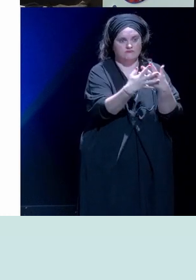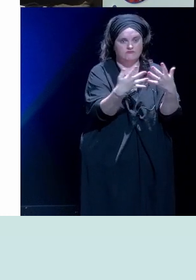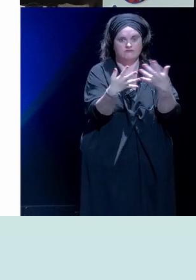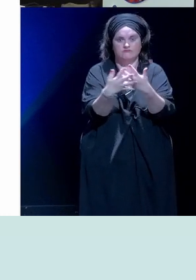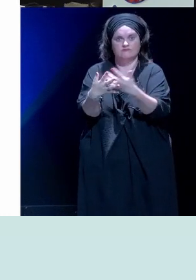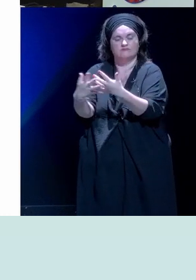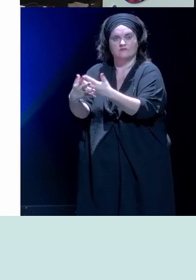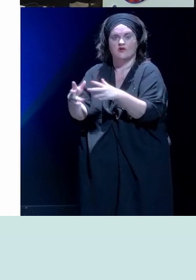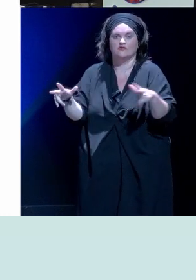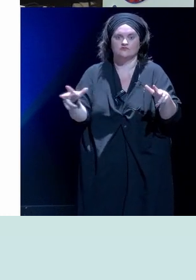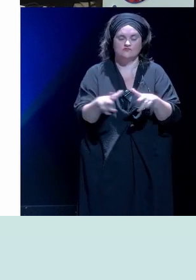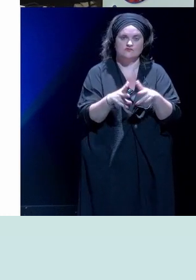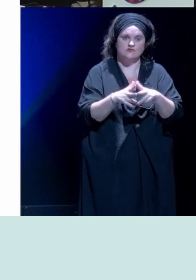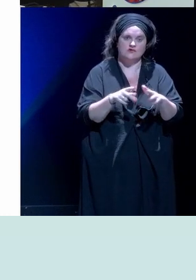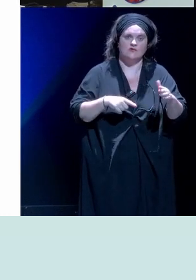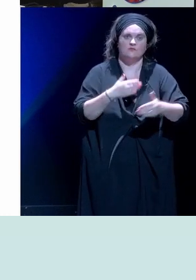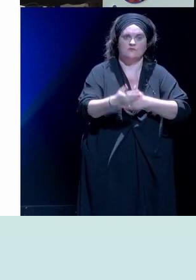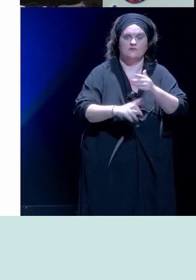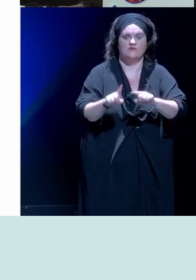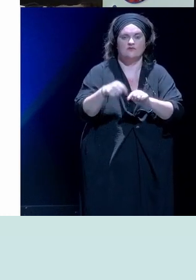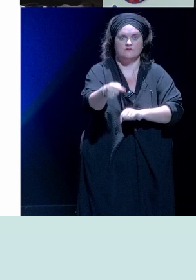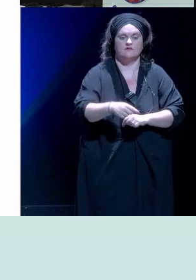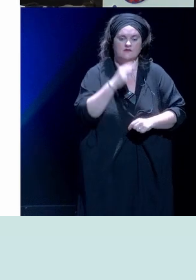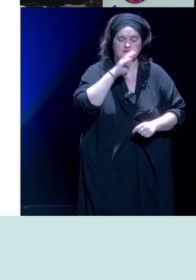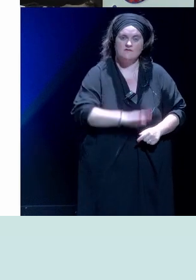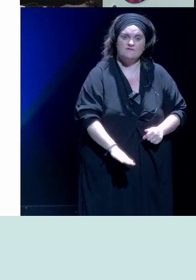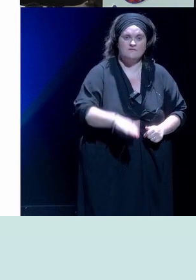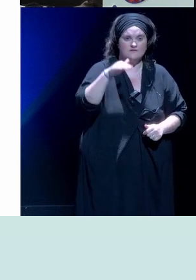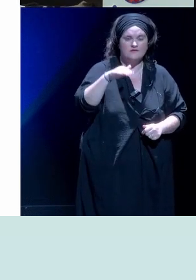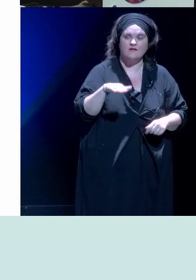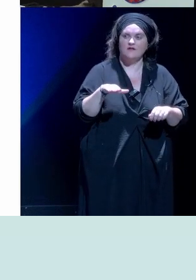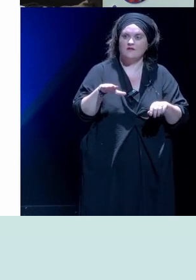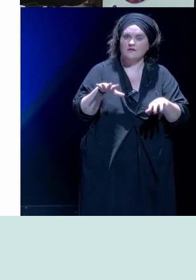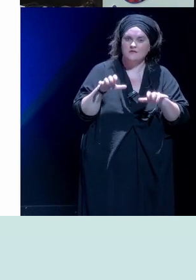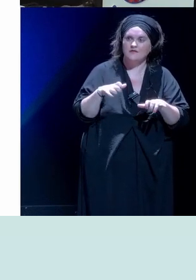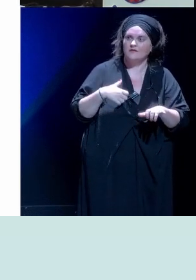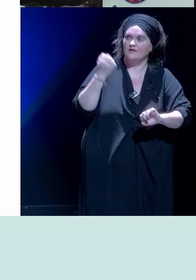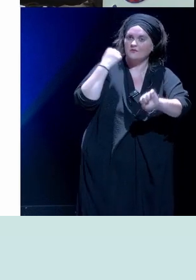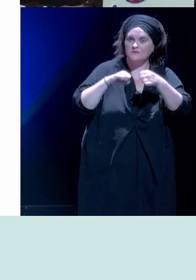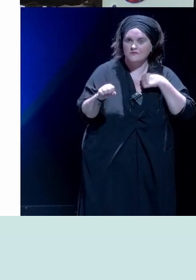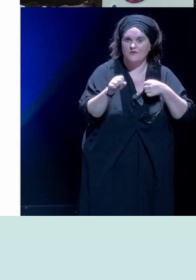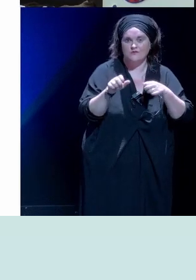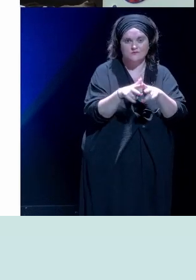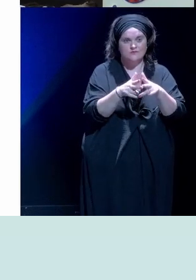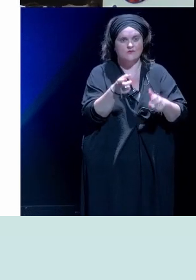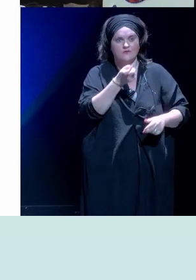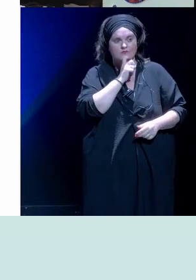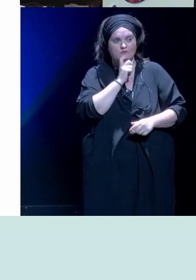proceso de socialización. Desde nuestra infancia aprendemos a comportarnos en sociedad.